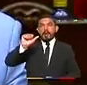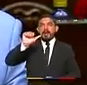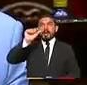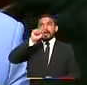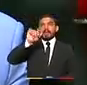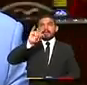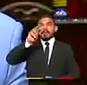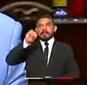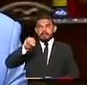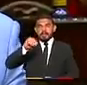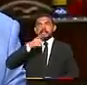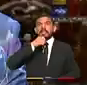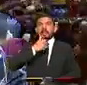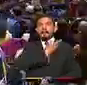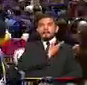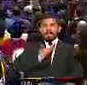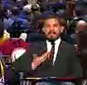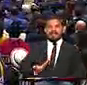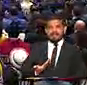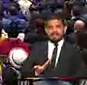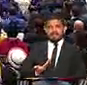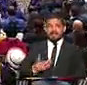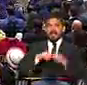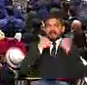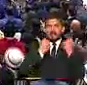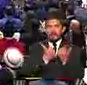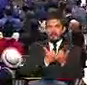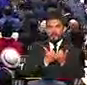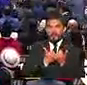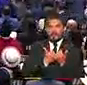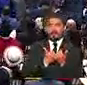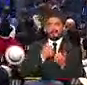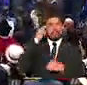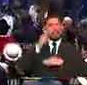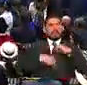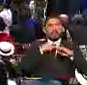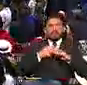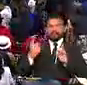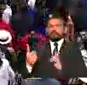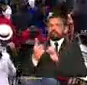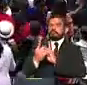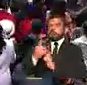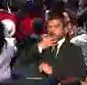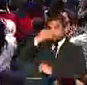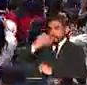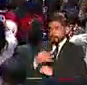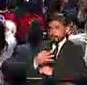señor Henry Kronfle Cosaya, presidente de la Asamblea Nacional del Ecuador.